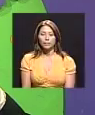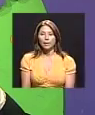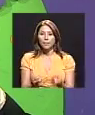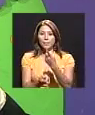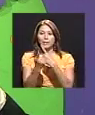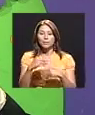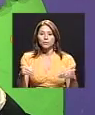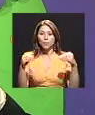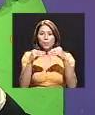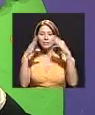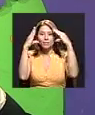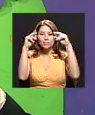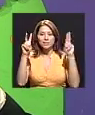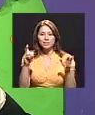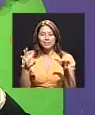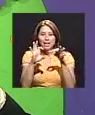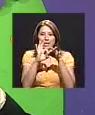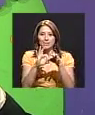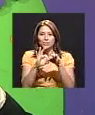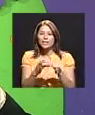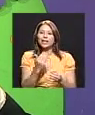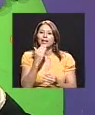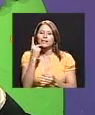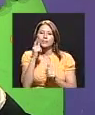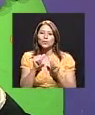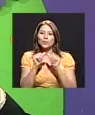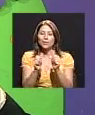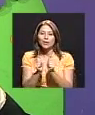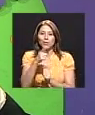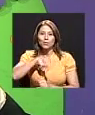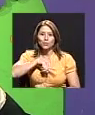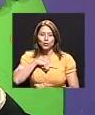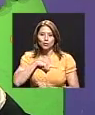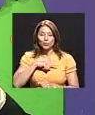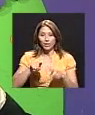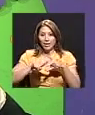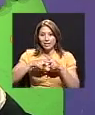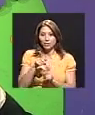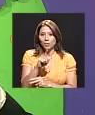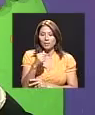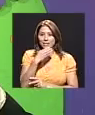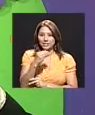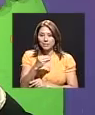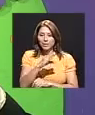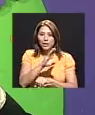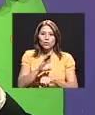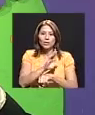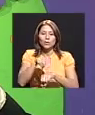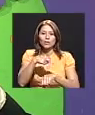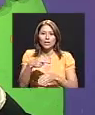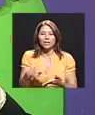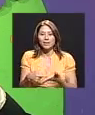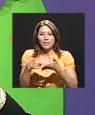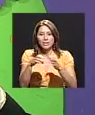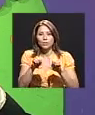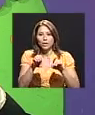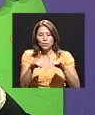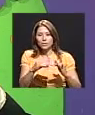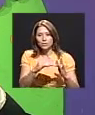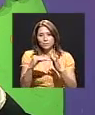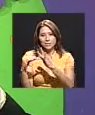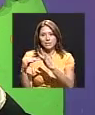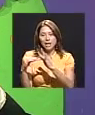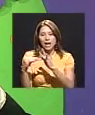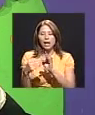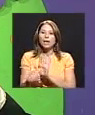Regresamos con más de Nexus. Gracias por continuar con nosotros. A inicios de diciembre, el Consejo Nacional de Rehabilitación y Educación